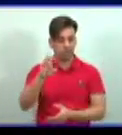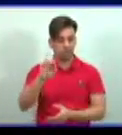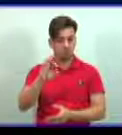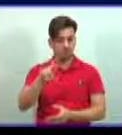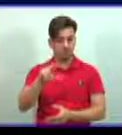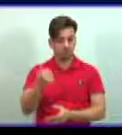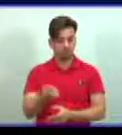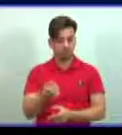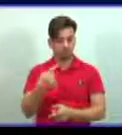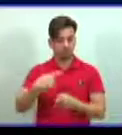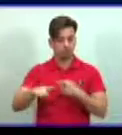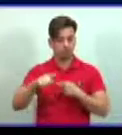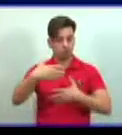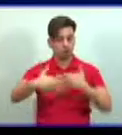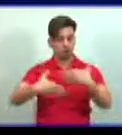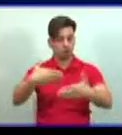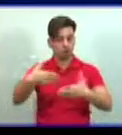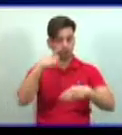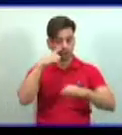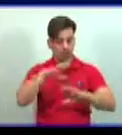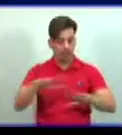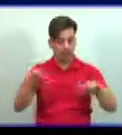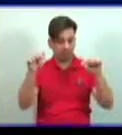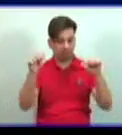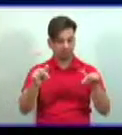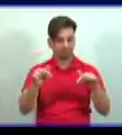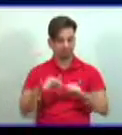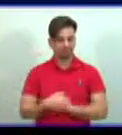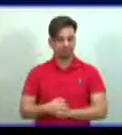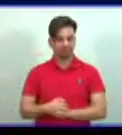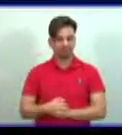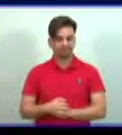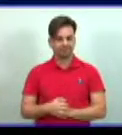podido aprender en nuestros encuentros.